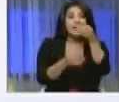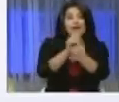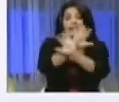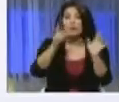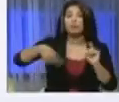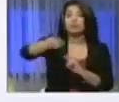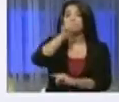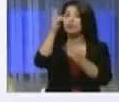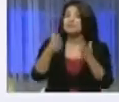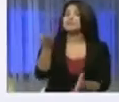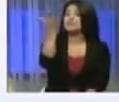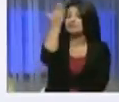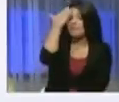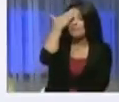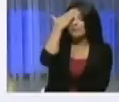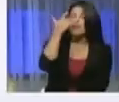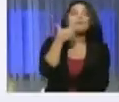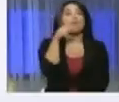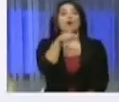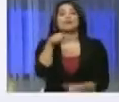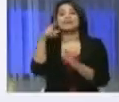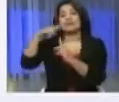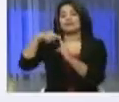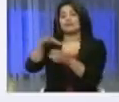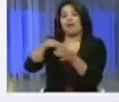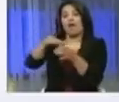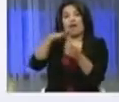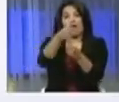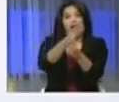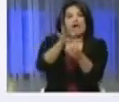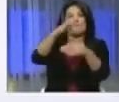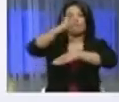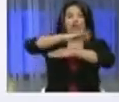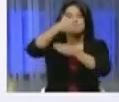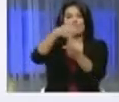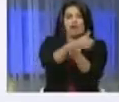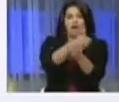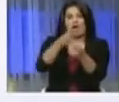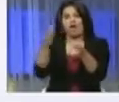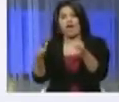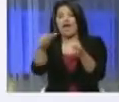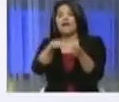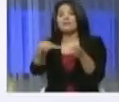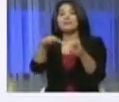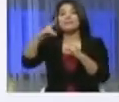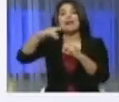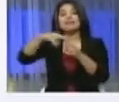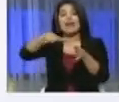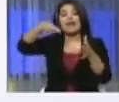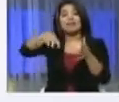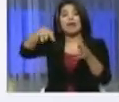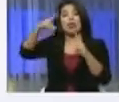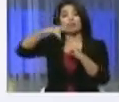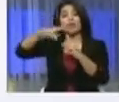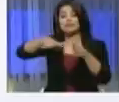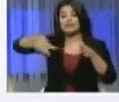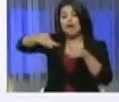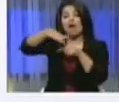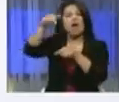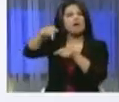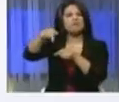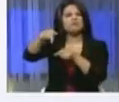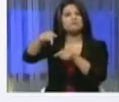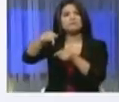a consumir solo el estado Táchira, o sea, la gasolina que enviamos a ese estado fronterizo, ha llegado a representar